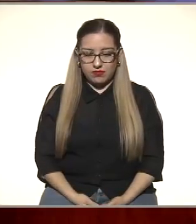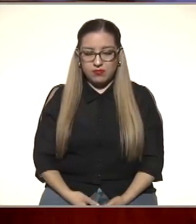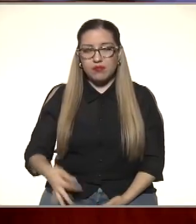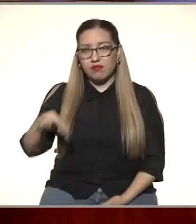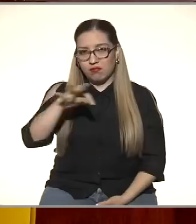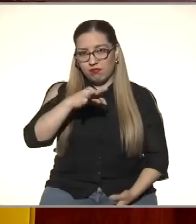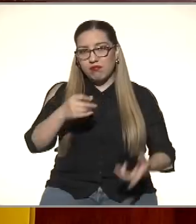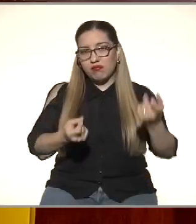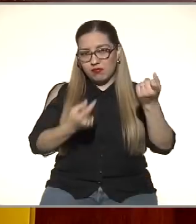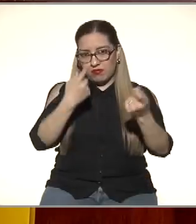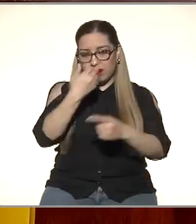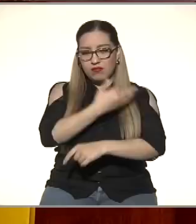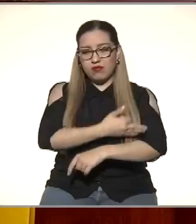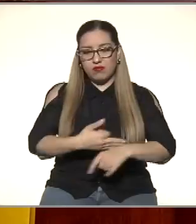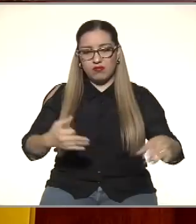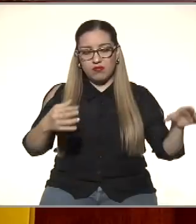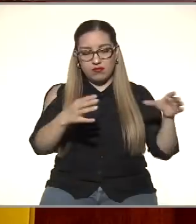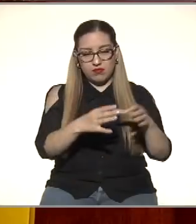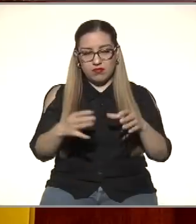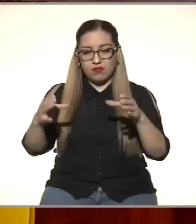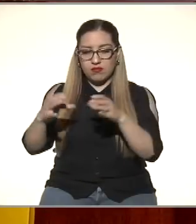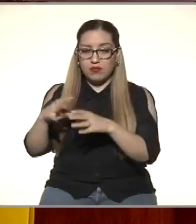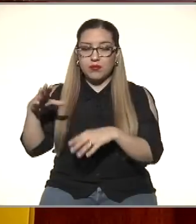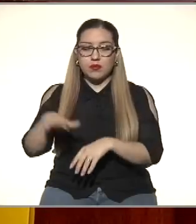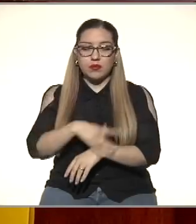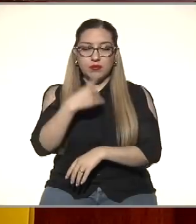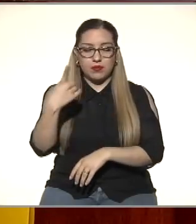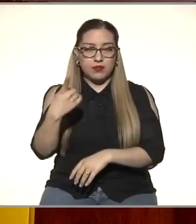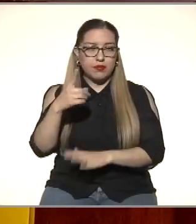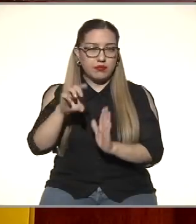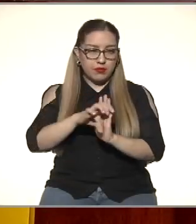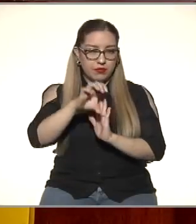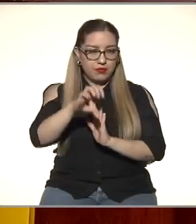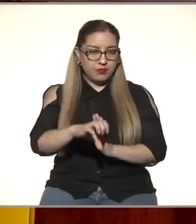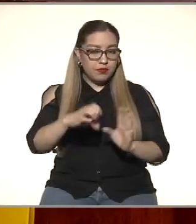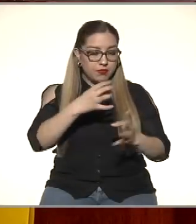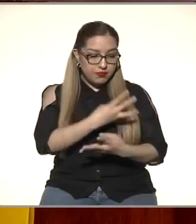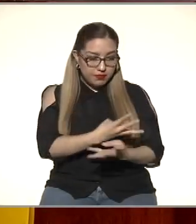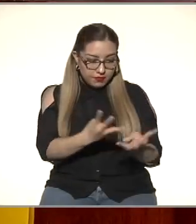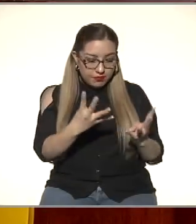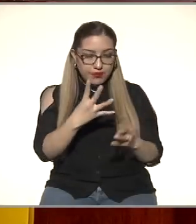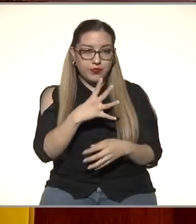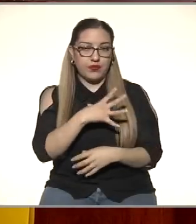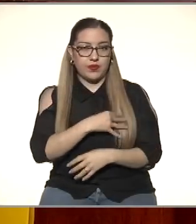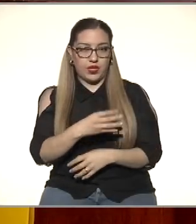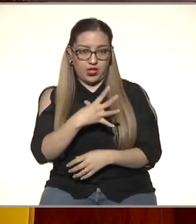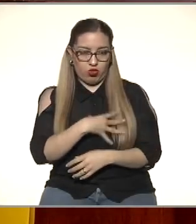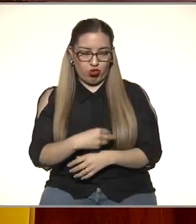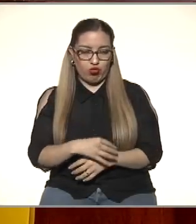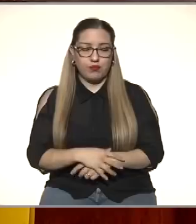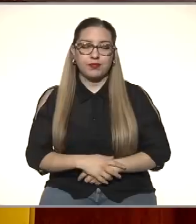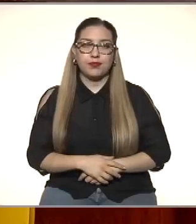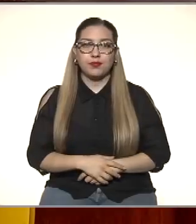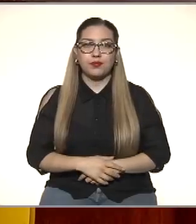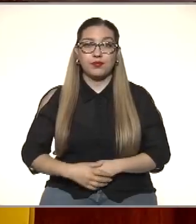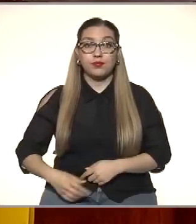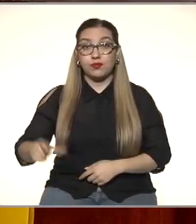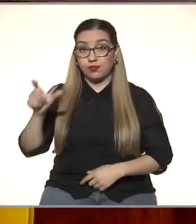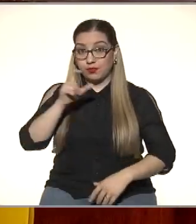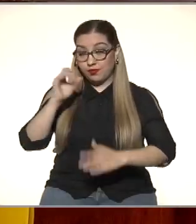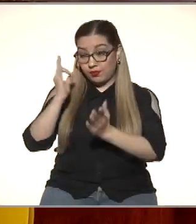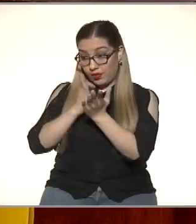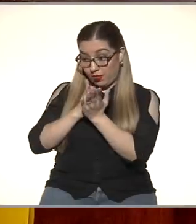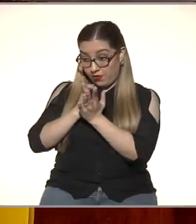algunas familias, porque además, pensando sobre todo en los hijos, yo creo que, y lo decíamos al inicio, ¿no? Una infidelidad puede tener